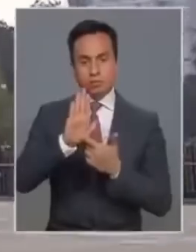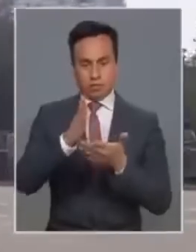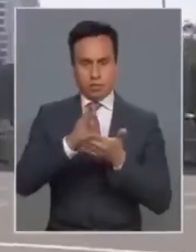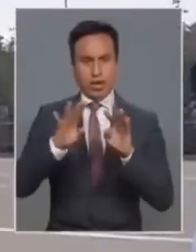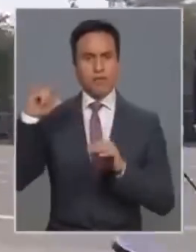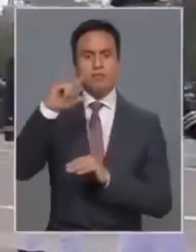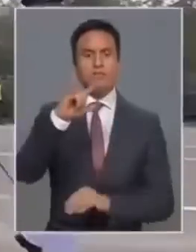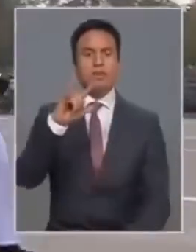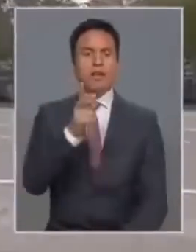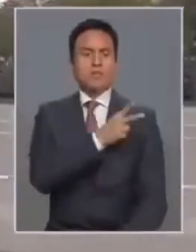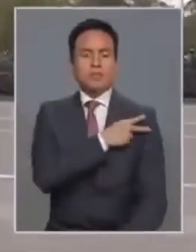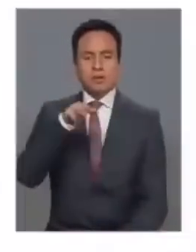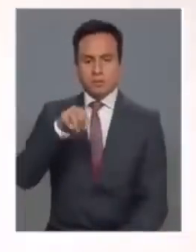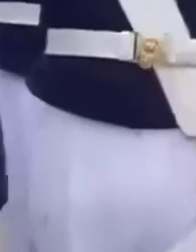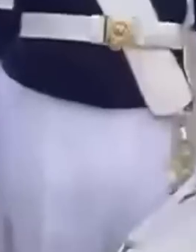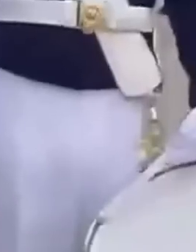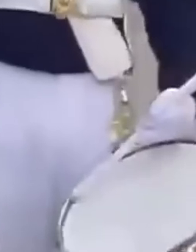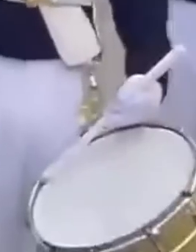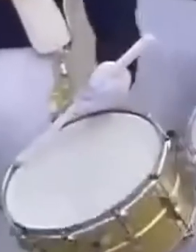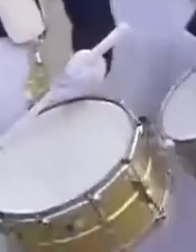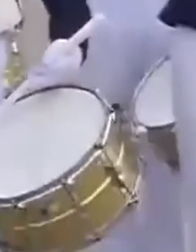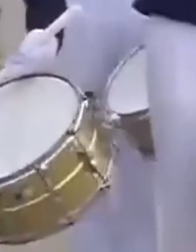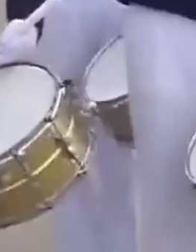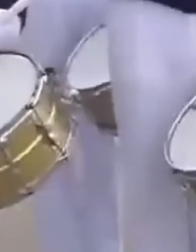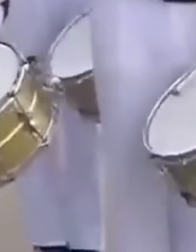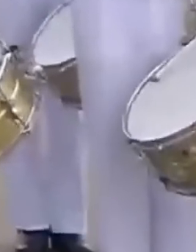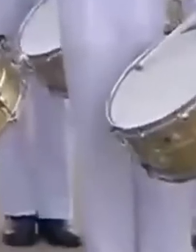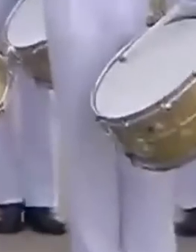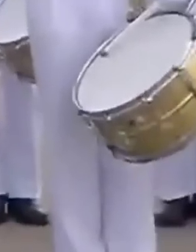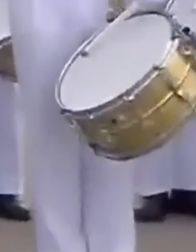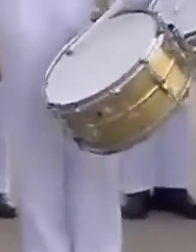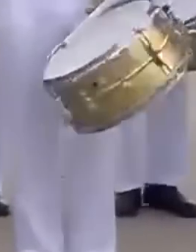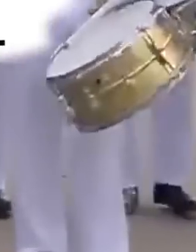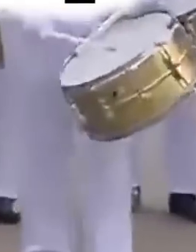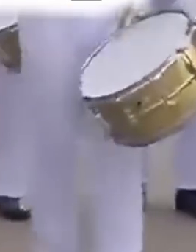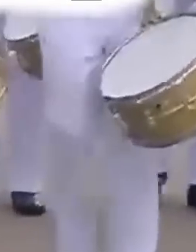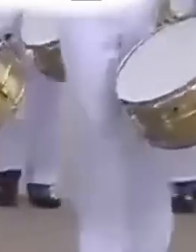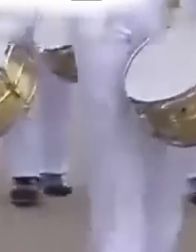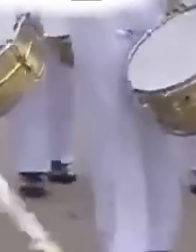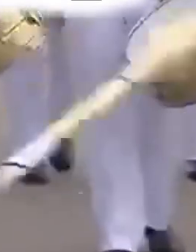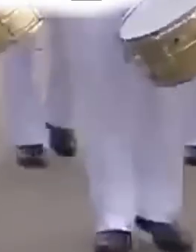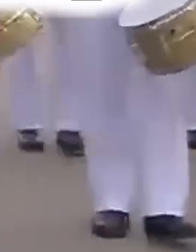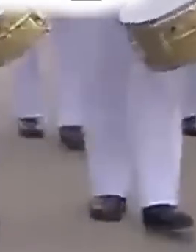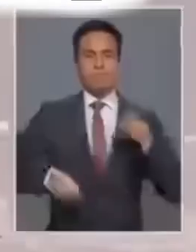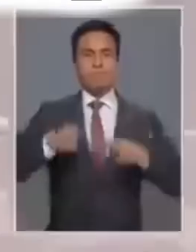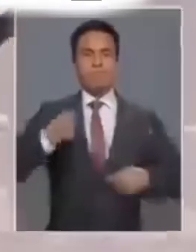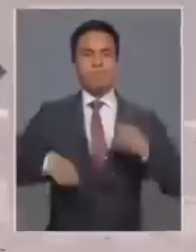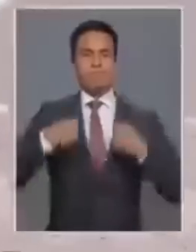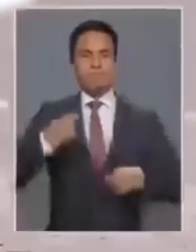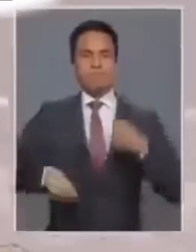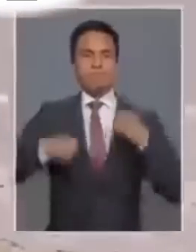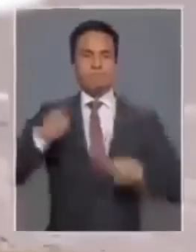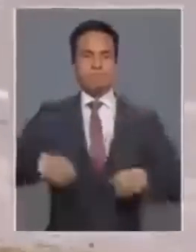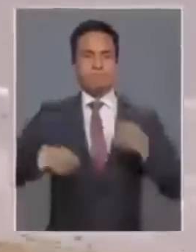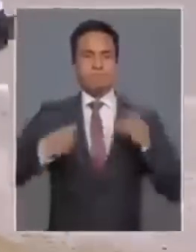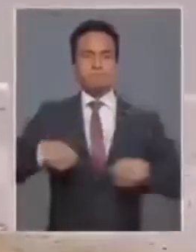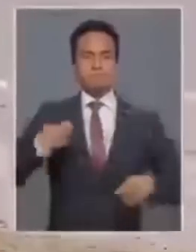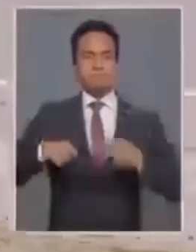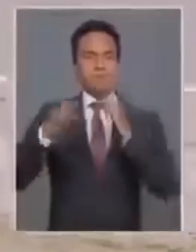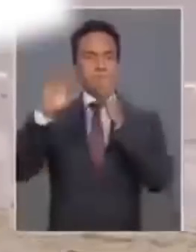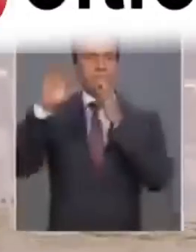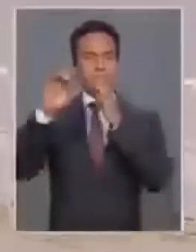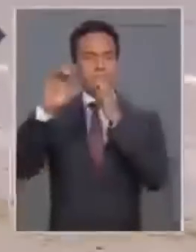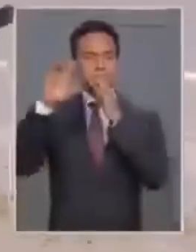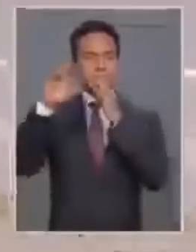nuevo video. También te invito a que nos vayas a seguir por Instagram para que puedas hablar con nosotros y mande la recomendación más directa. Así que bueno, vamos con el